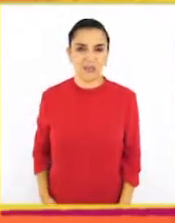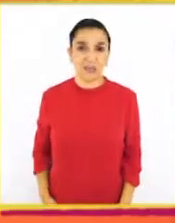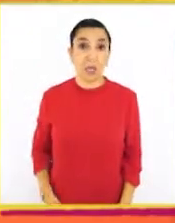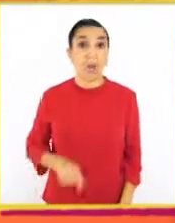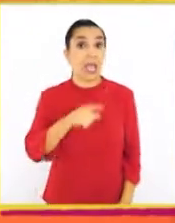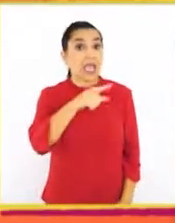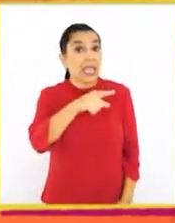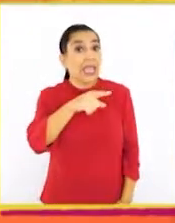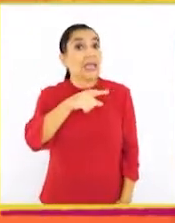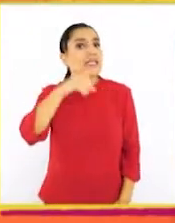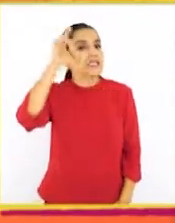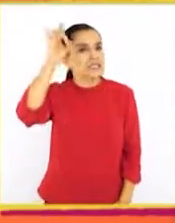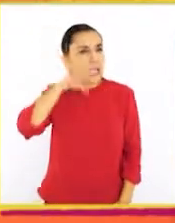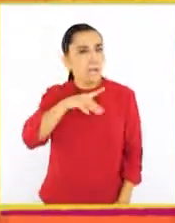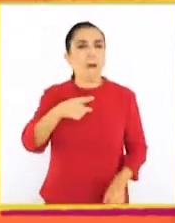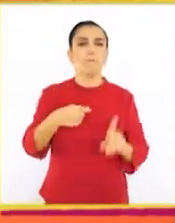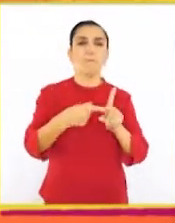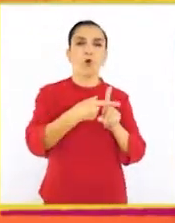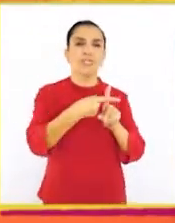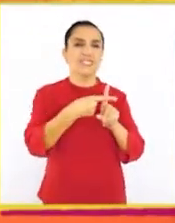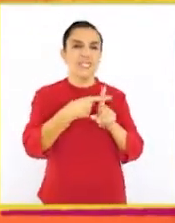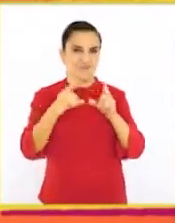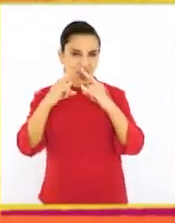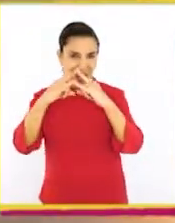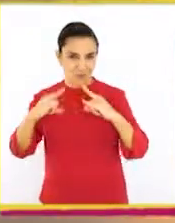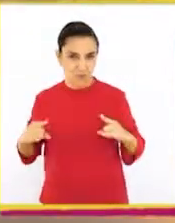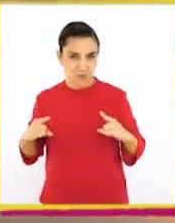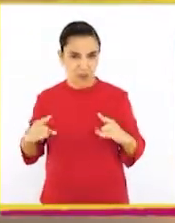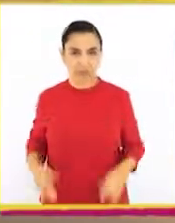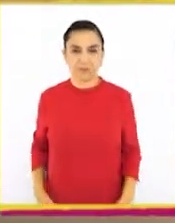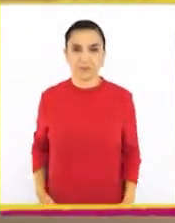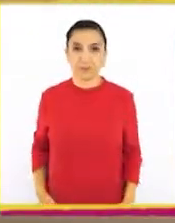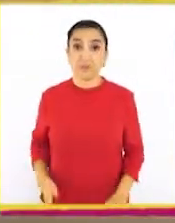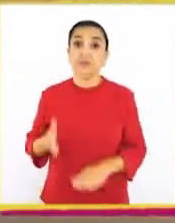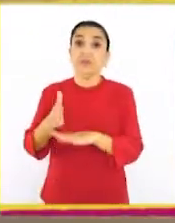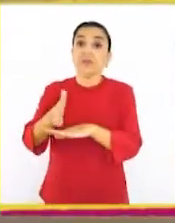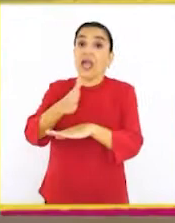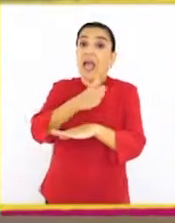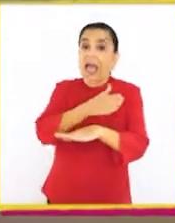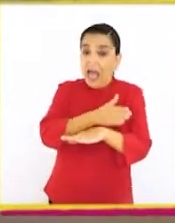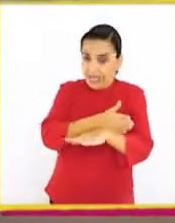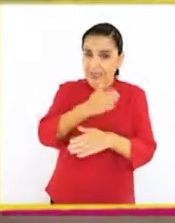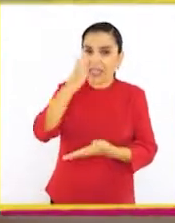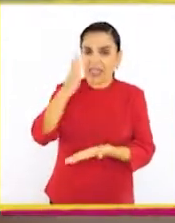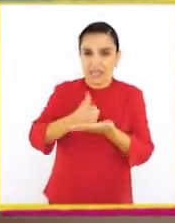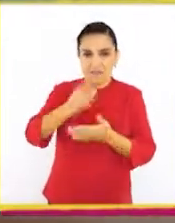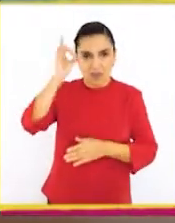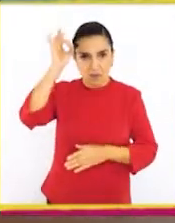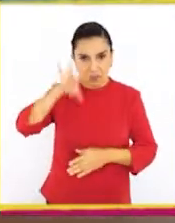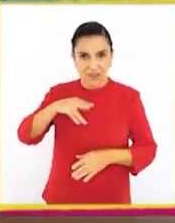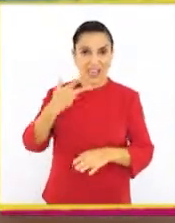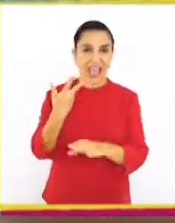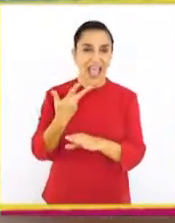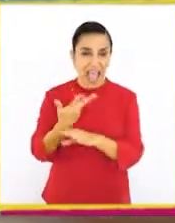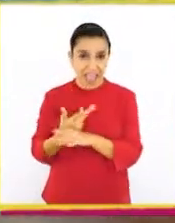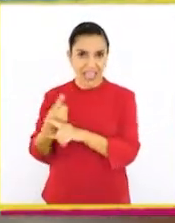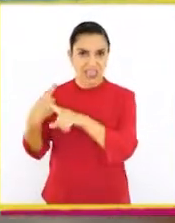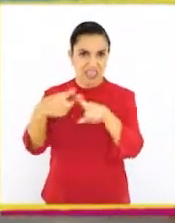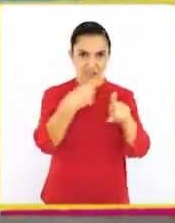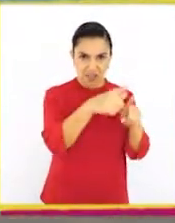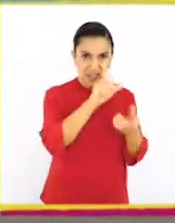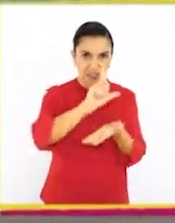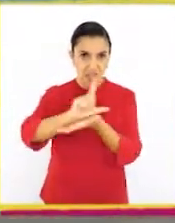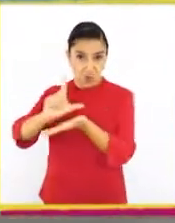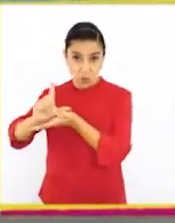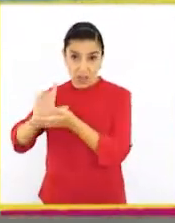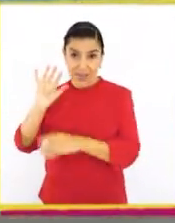Aref para que vea lo positivo de acampar. Antes de acampar, tenemos que saber que hay diversos ambientes